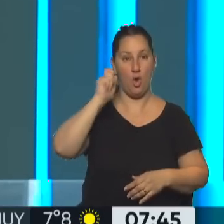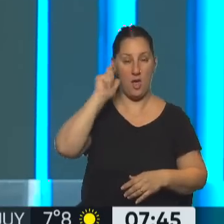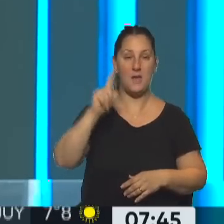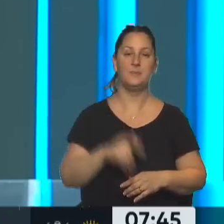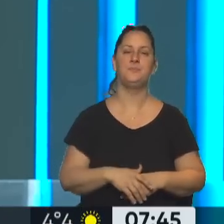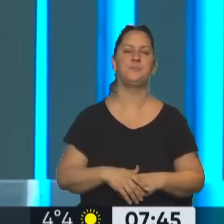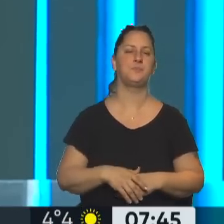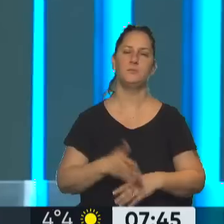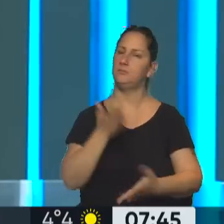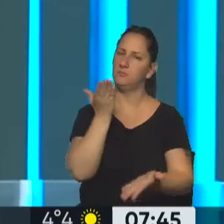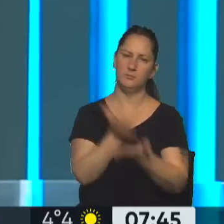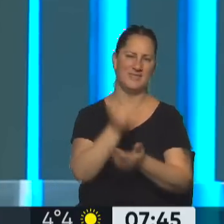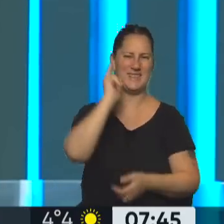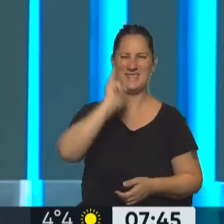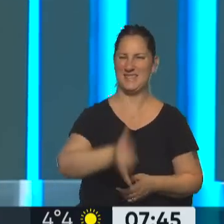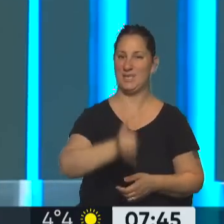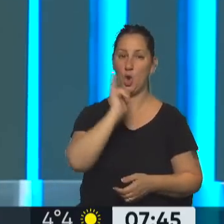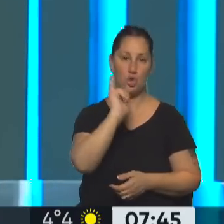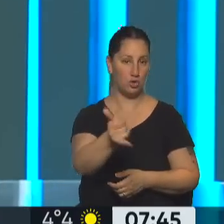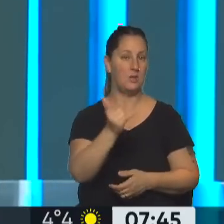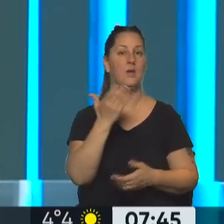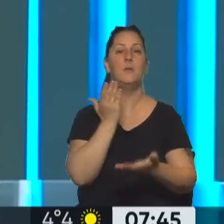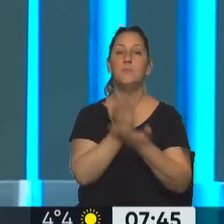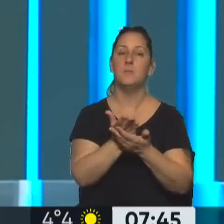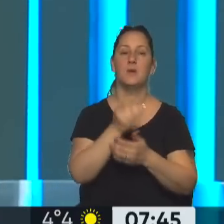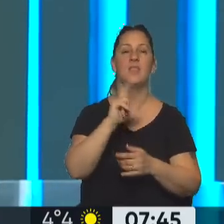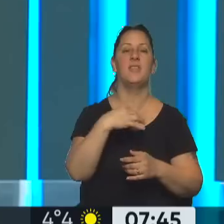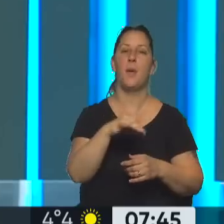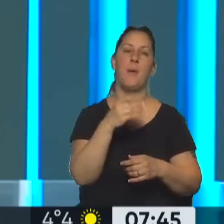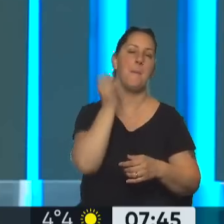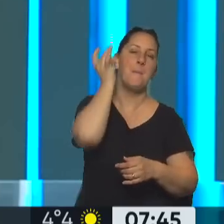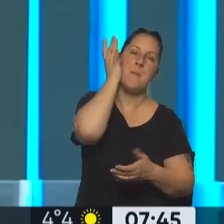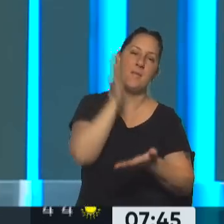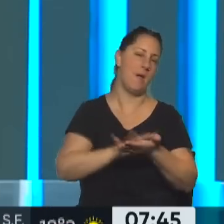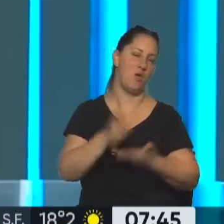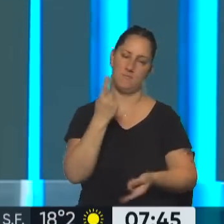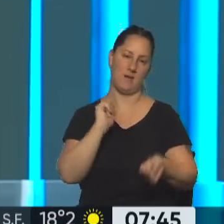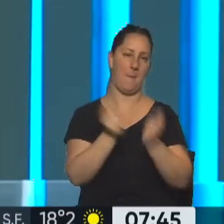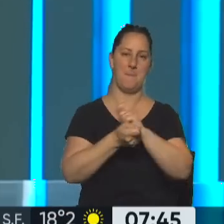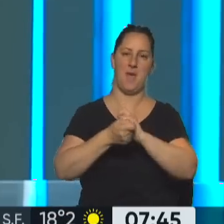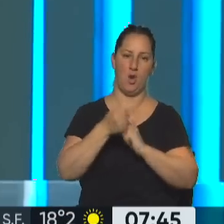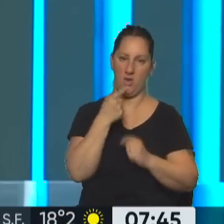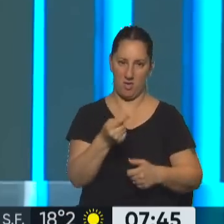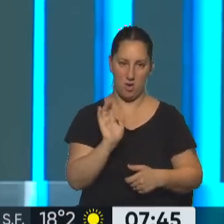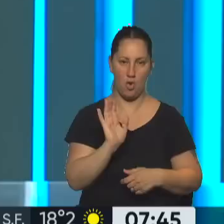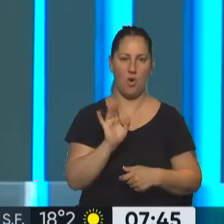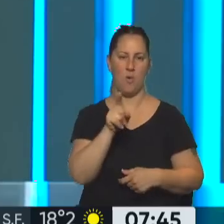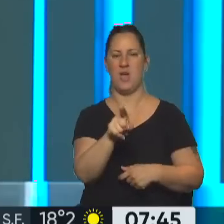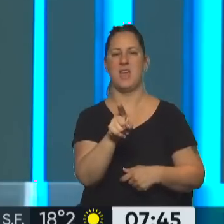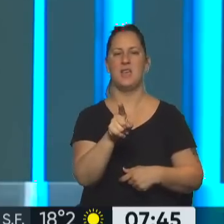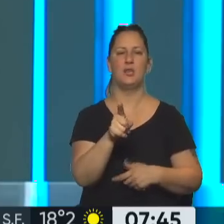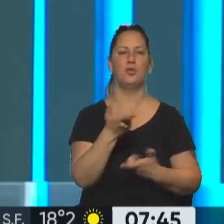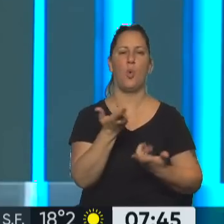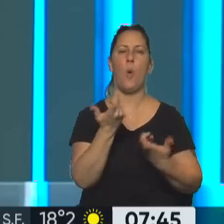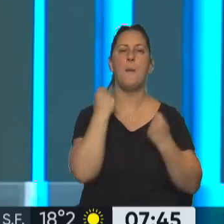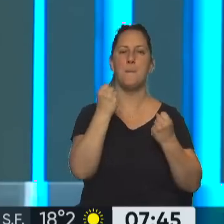le exigió públicamente al presidente Alberto Fernández una retractación, que se retracte de esto porque dice que invade la